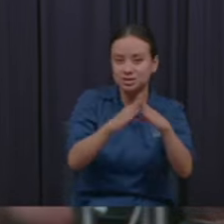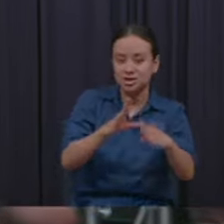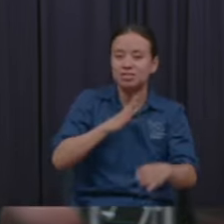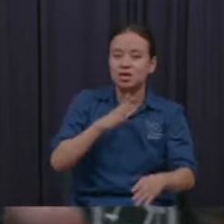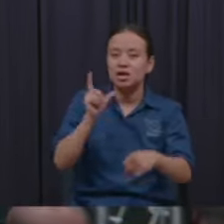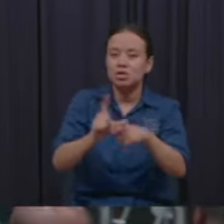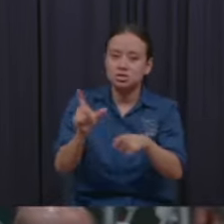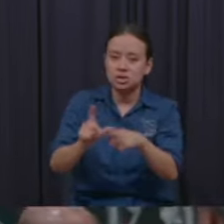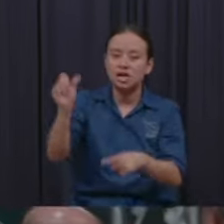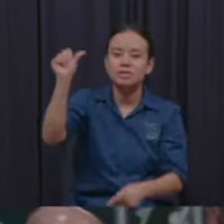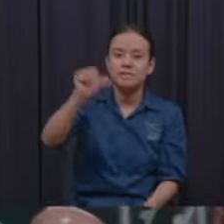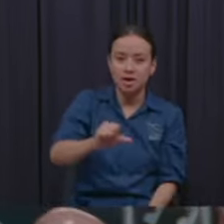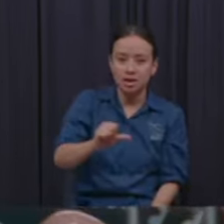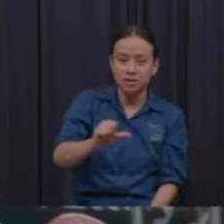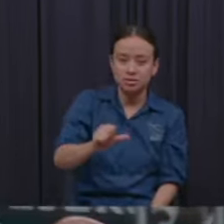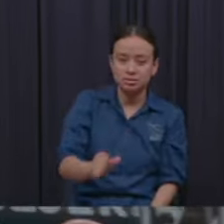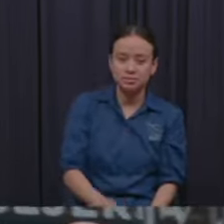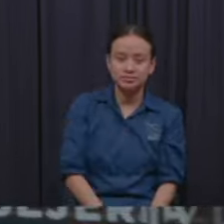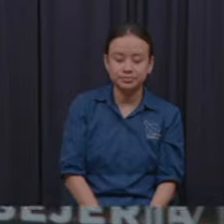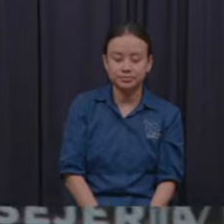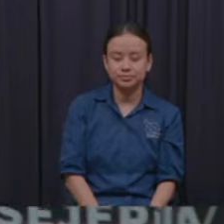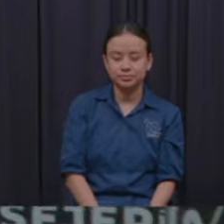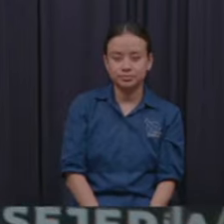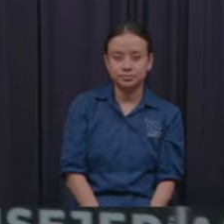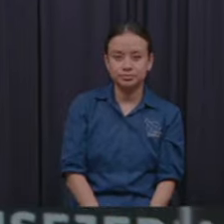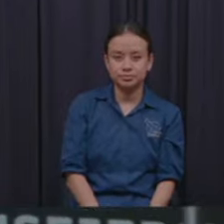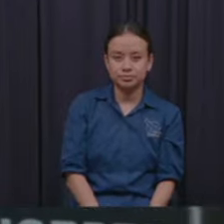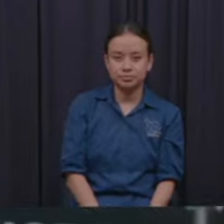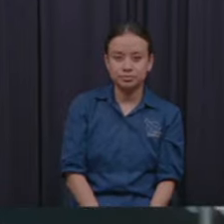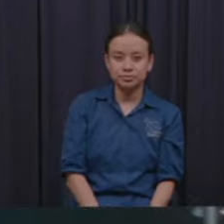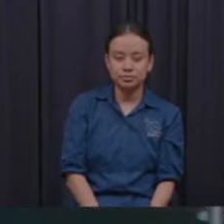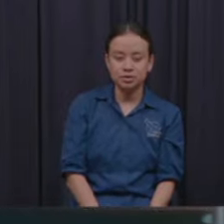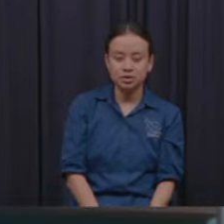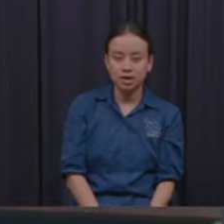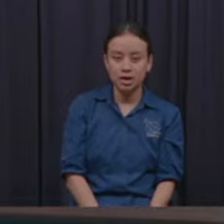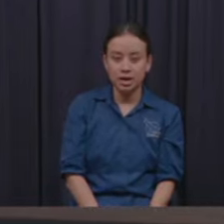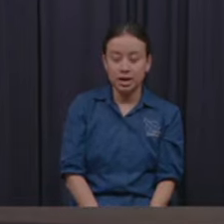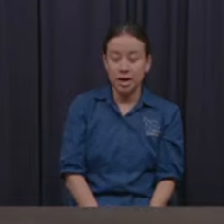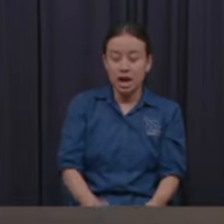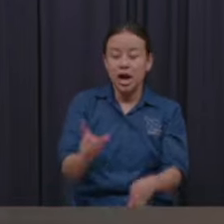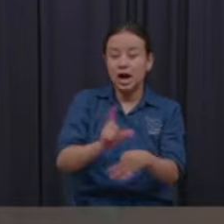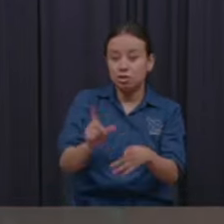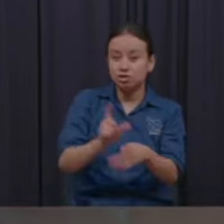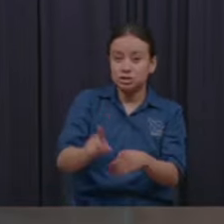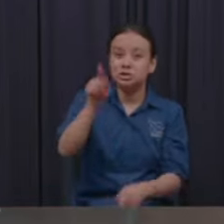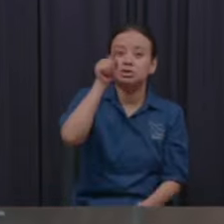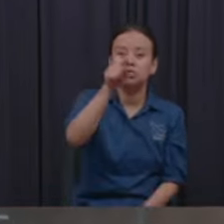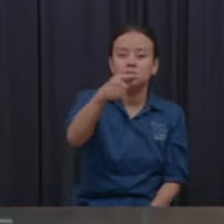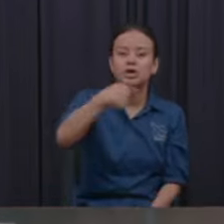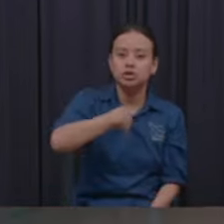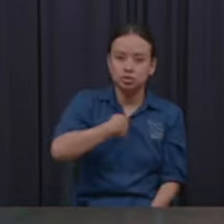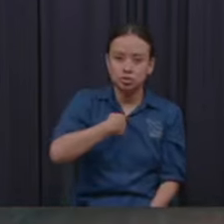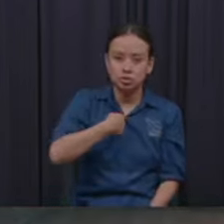la liberación y hay que ir avanzando en la liberación. Pero hay cosas que tú y yo tenemos que hacer.